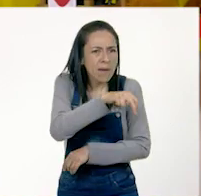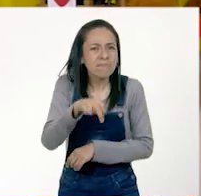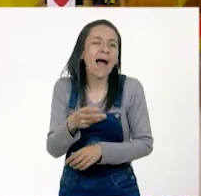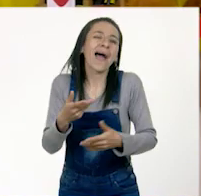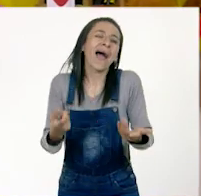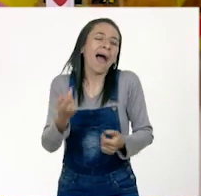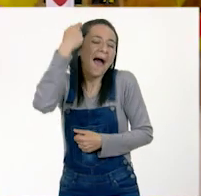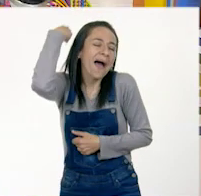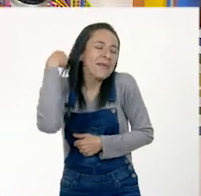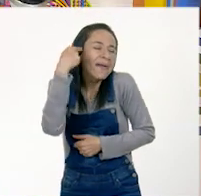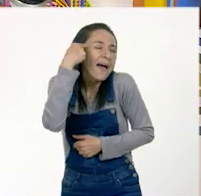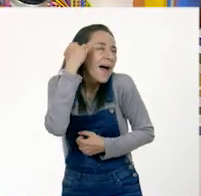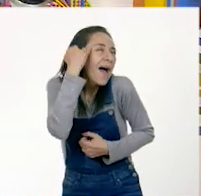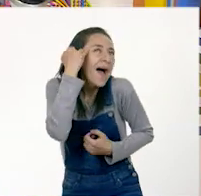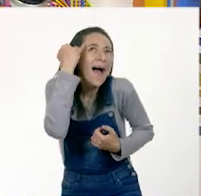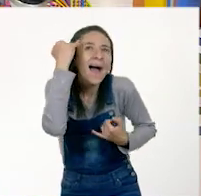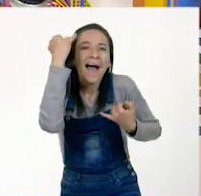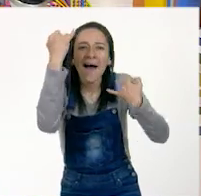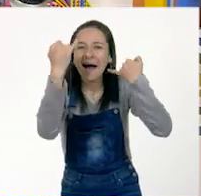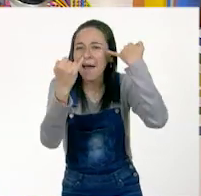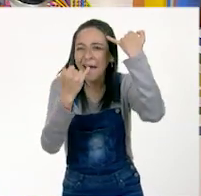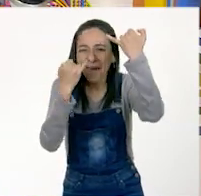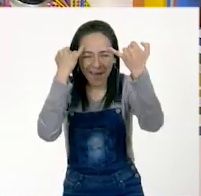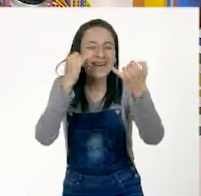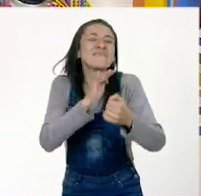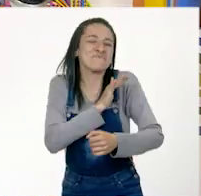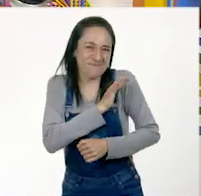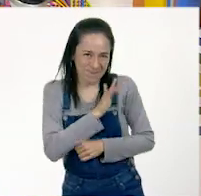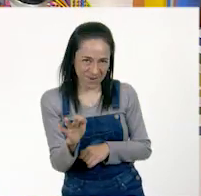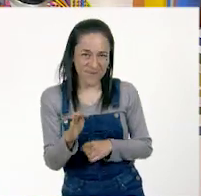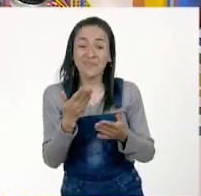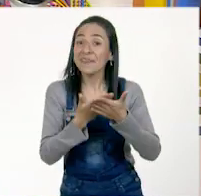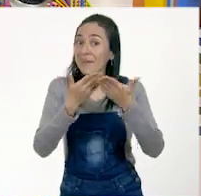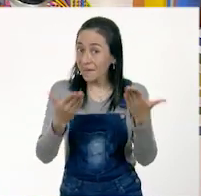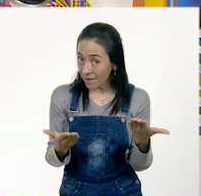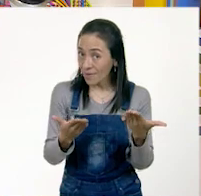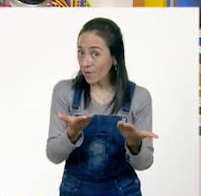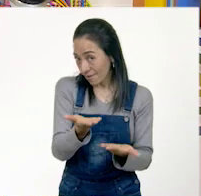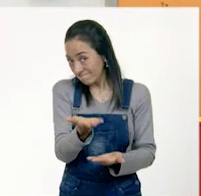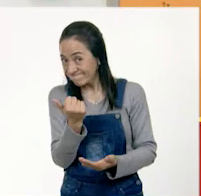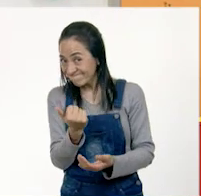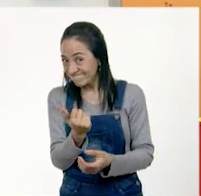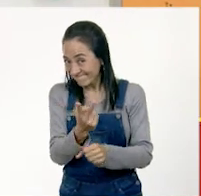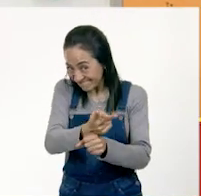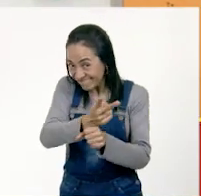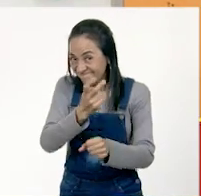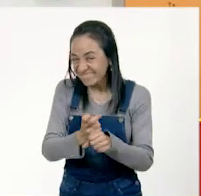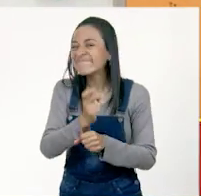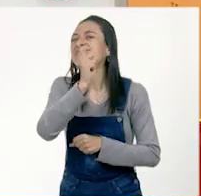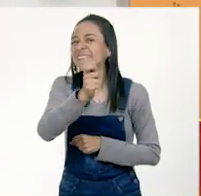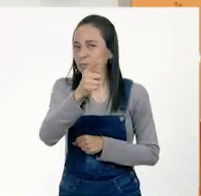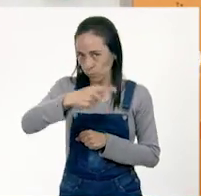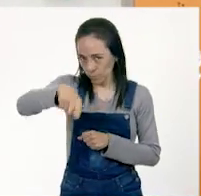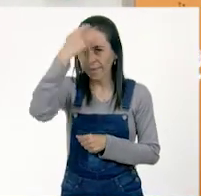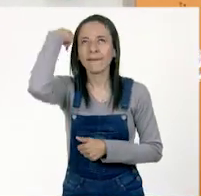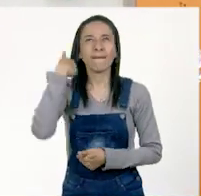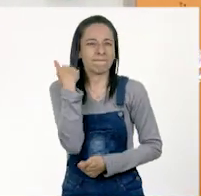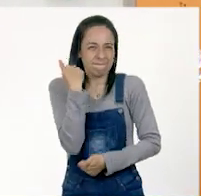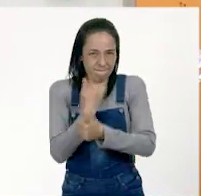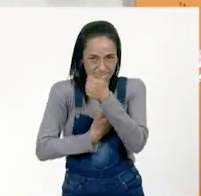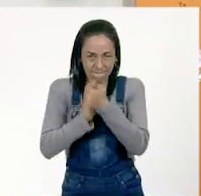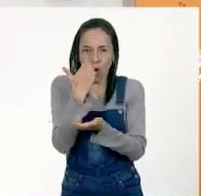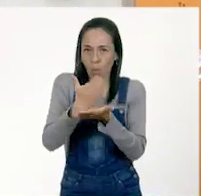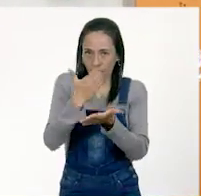imaginación. Muy bien, y ahora los invitamos al reto, que sería ocupar su diario de